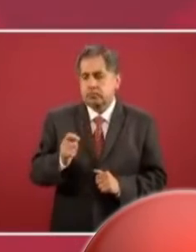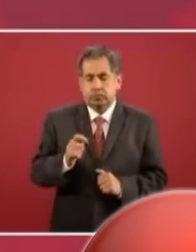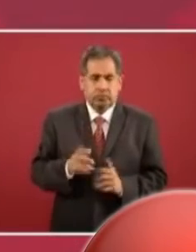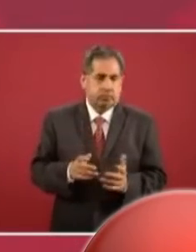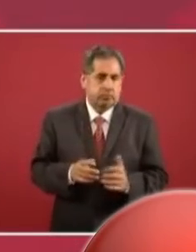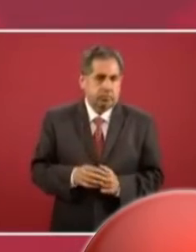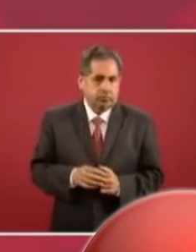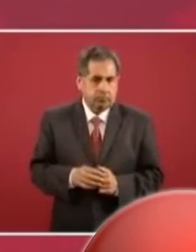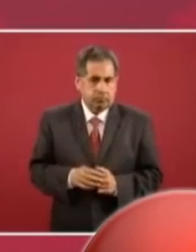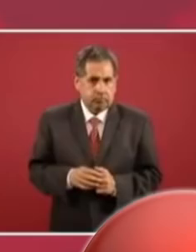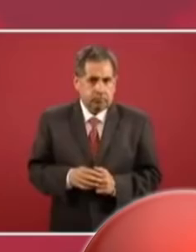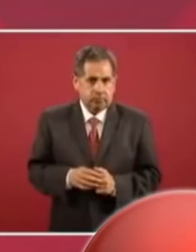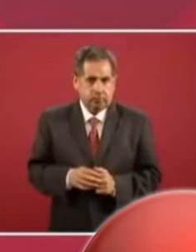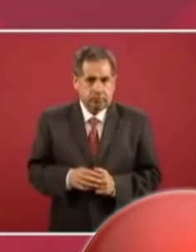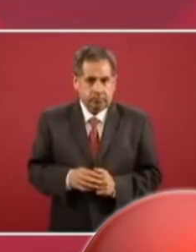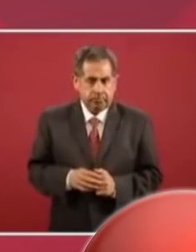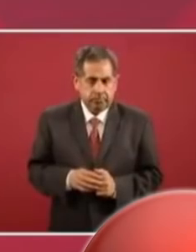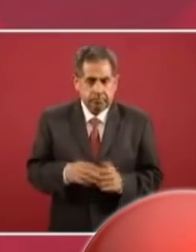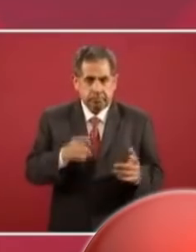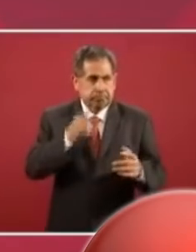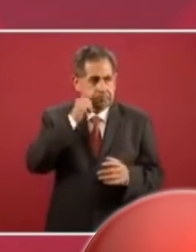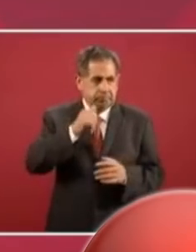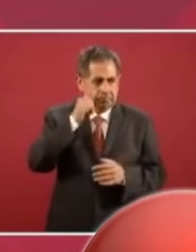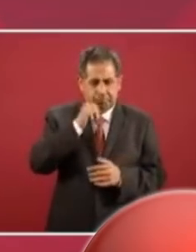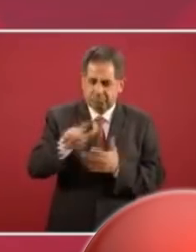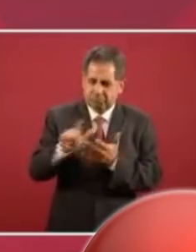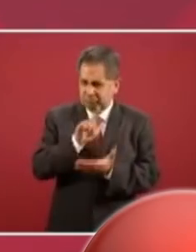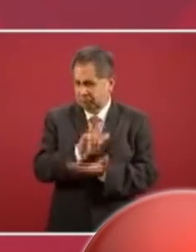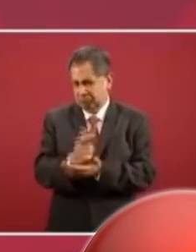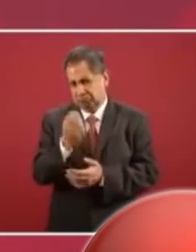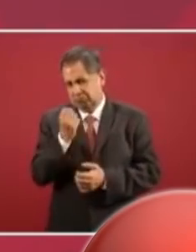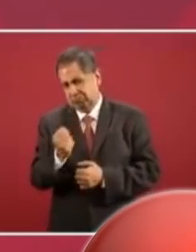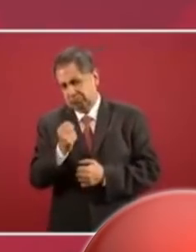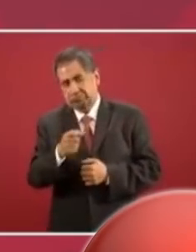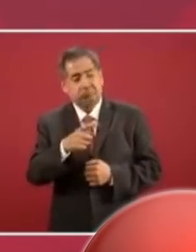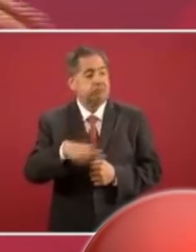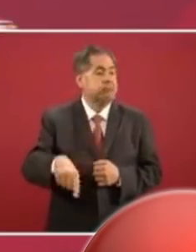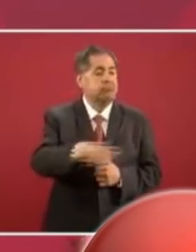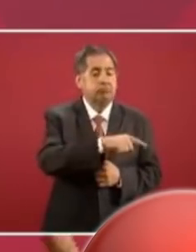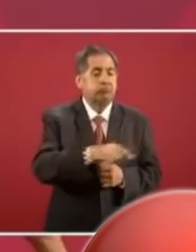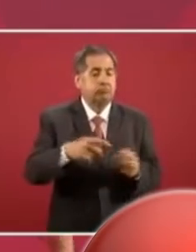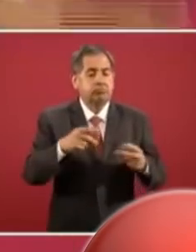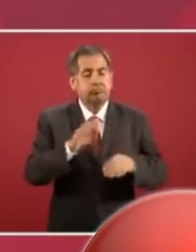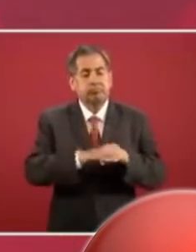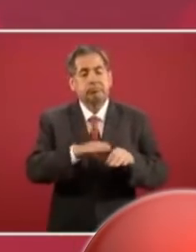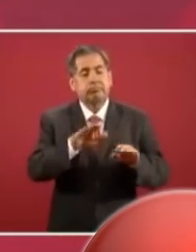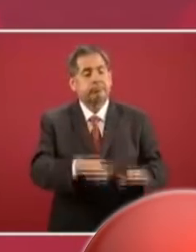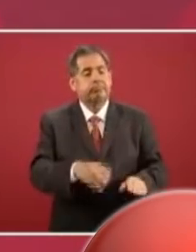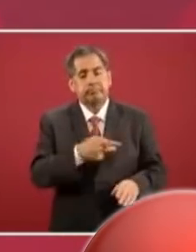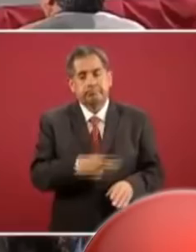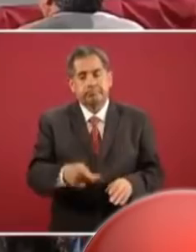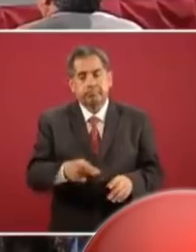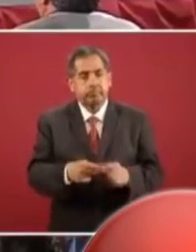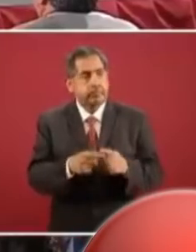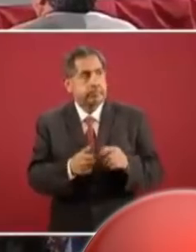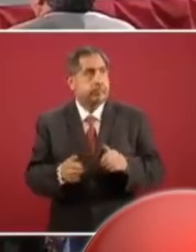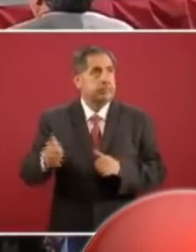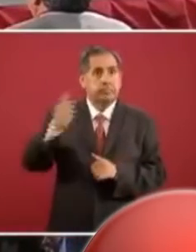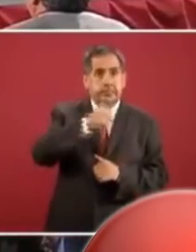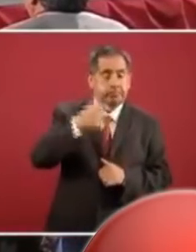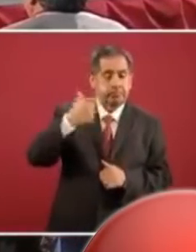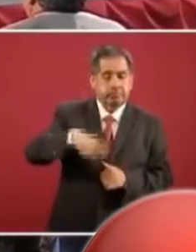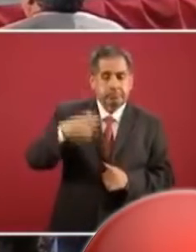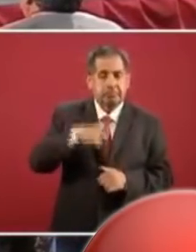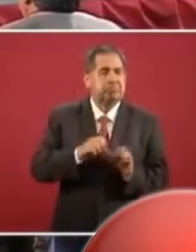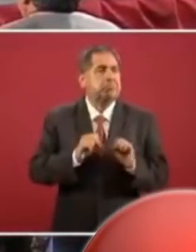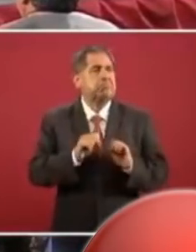toda la fuerza de la ley o todo el rigor de la ley a los de abajo y